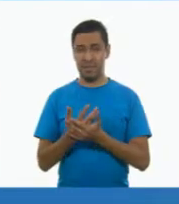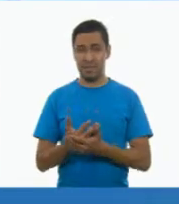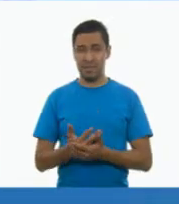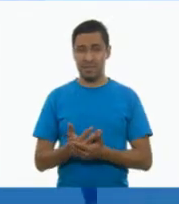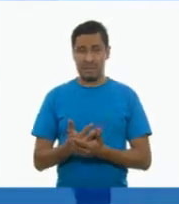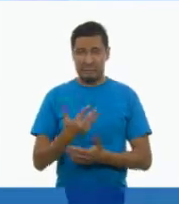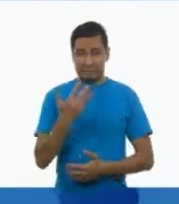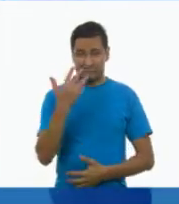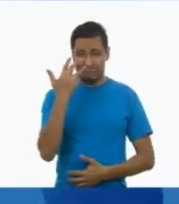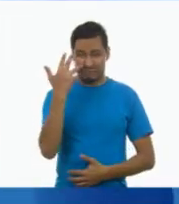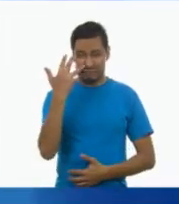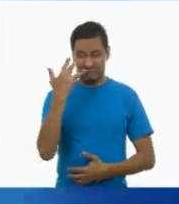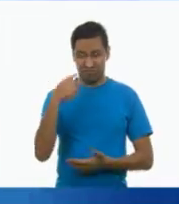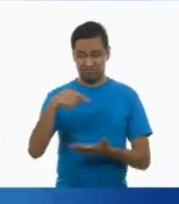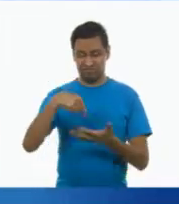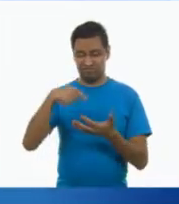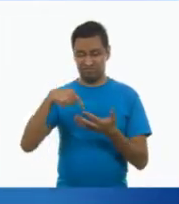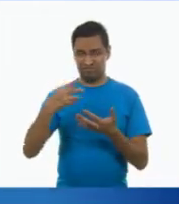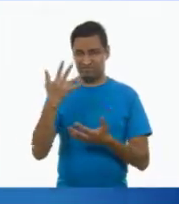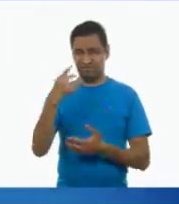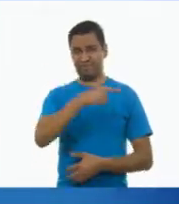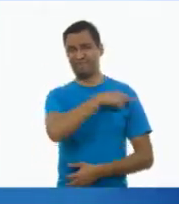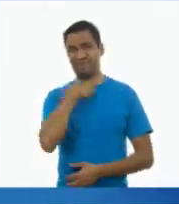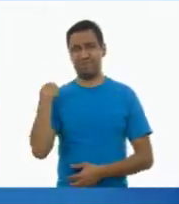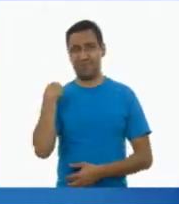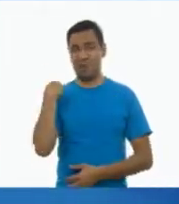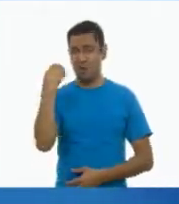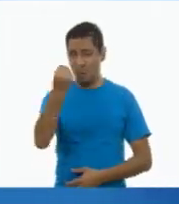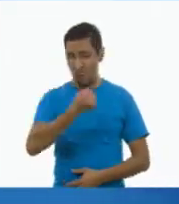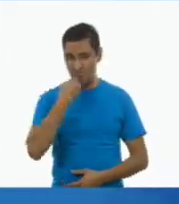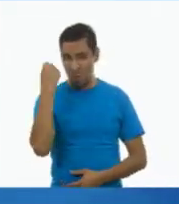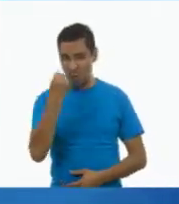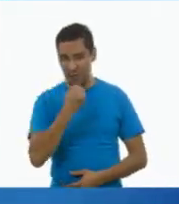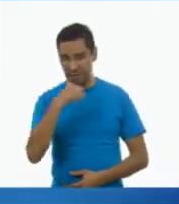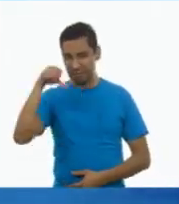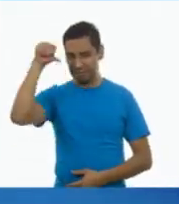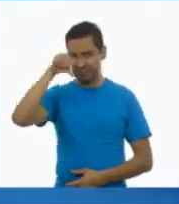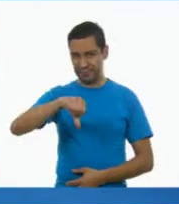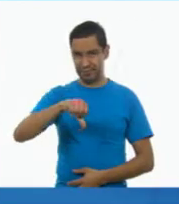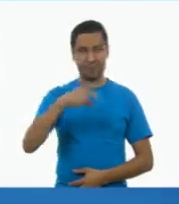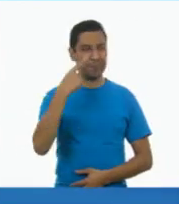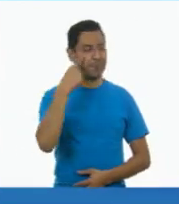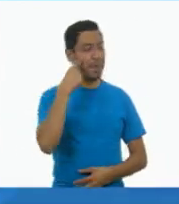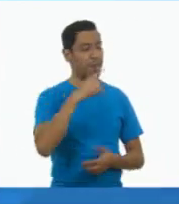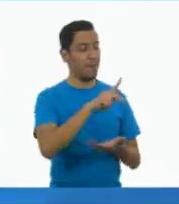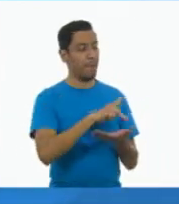¿Cinco? Tienes suerte. ¿Suerte? Sí, mira, préstame una pluma.